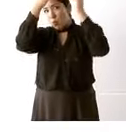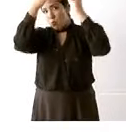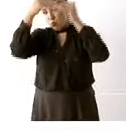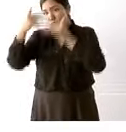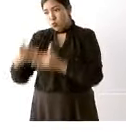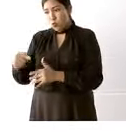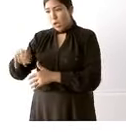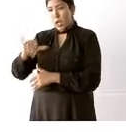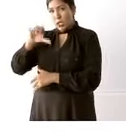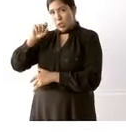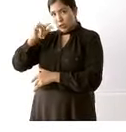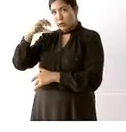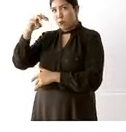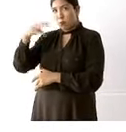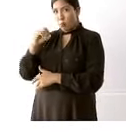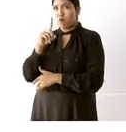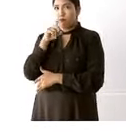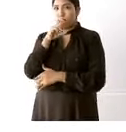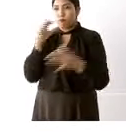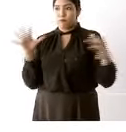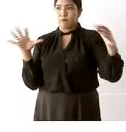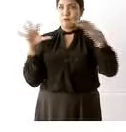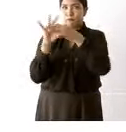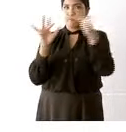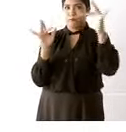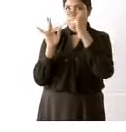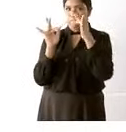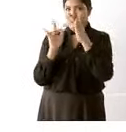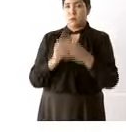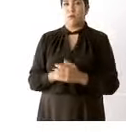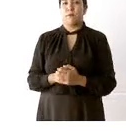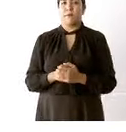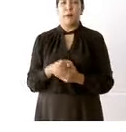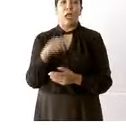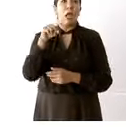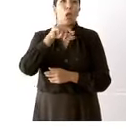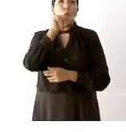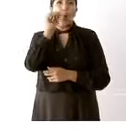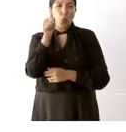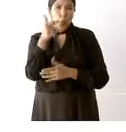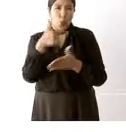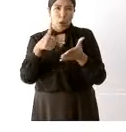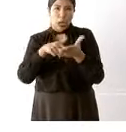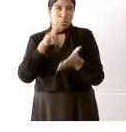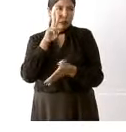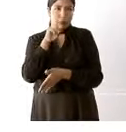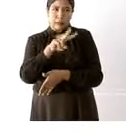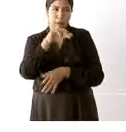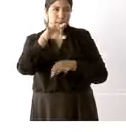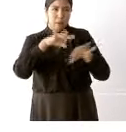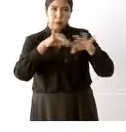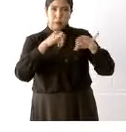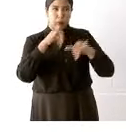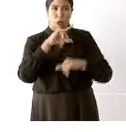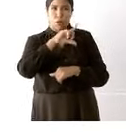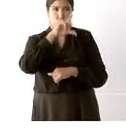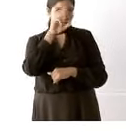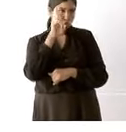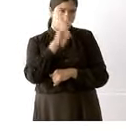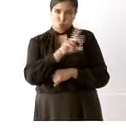de Oaxaca, aquí tenemos, aquí no aparece, pero aquí en esta zona está el de Donají, que estamos en trámite